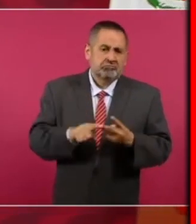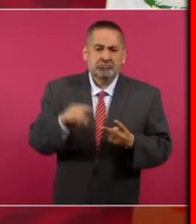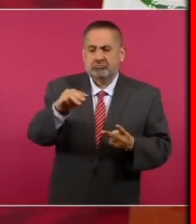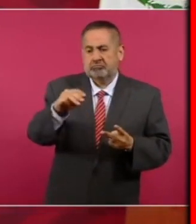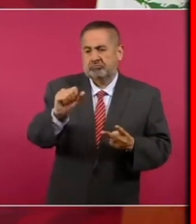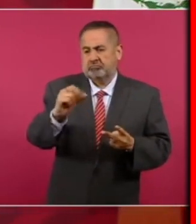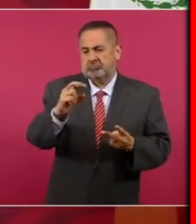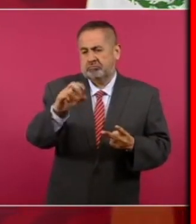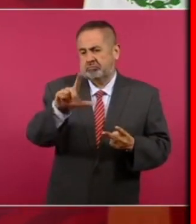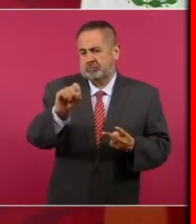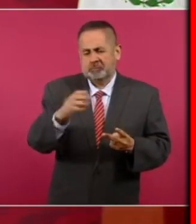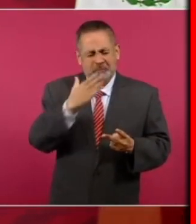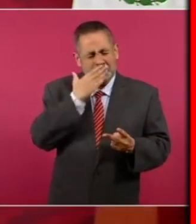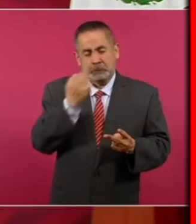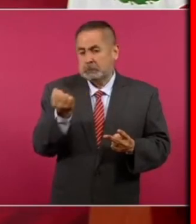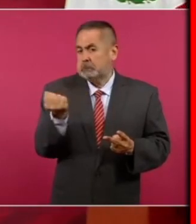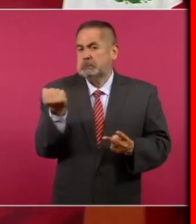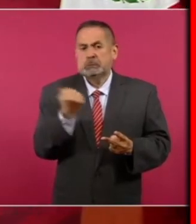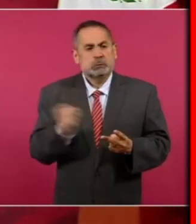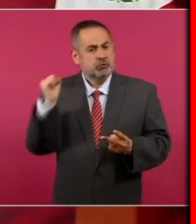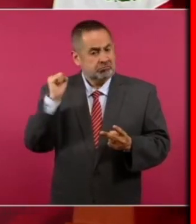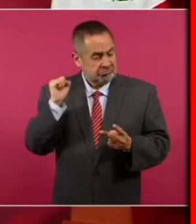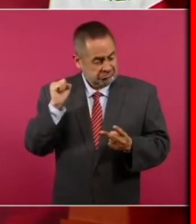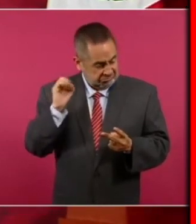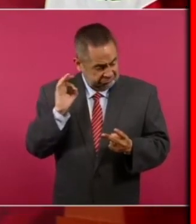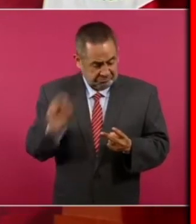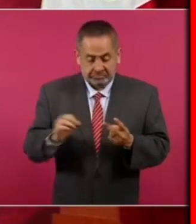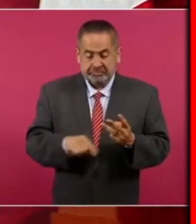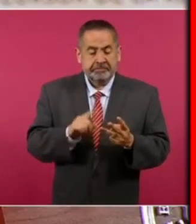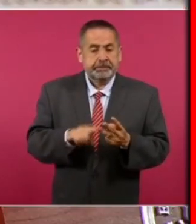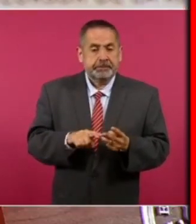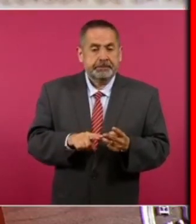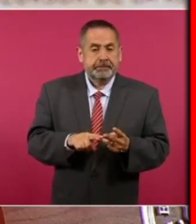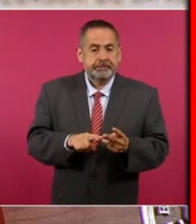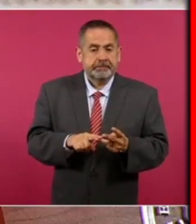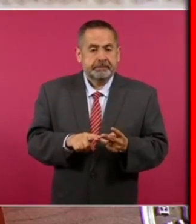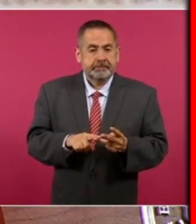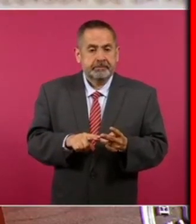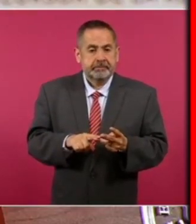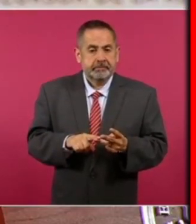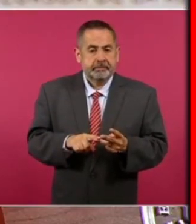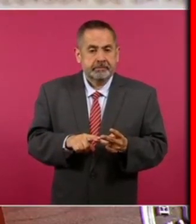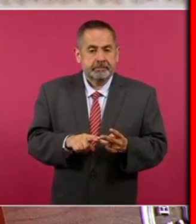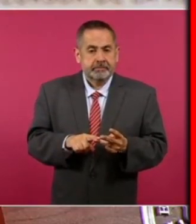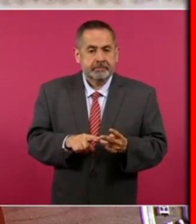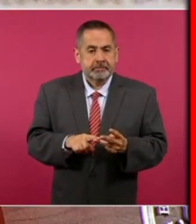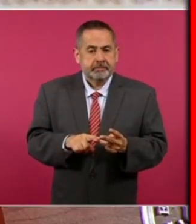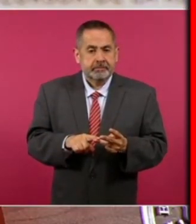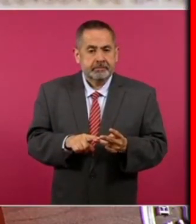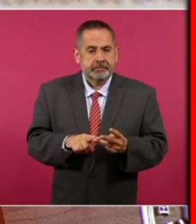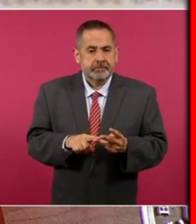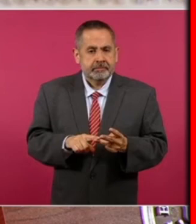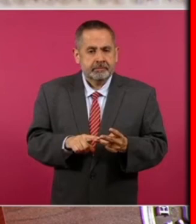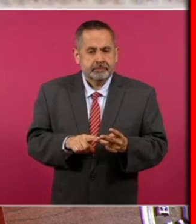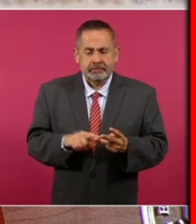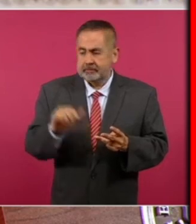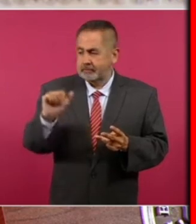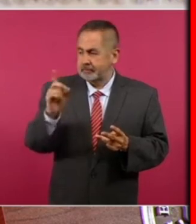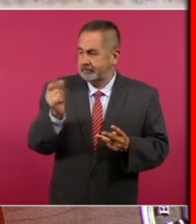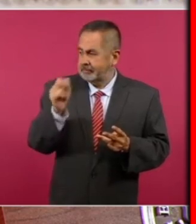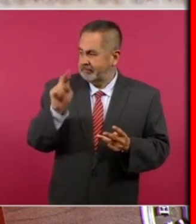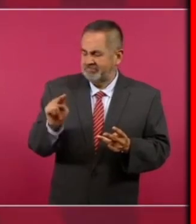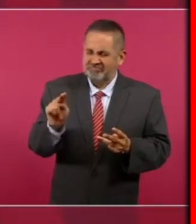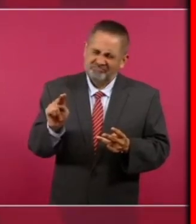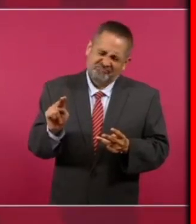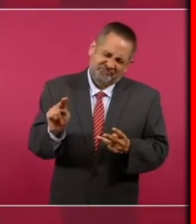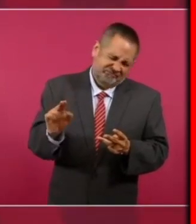que dijo hoy el presidente López Obrador, los invitamos a que se suscriban a este canal, que activen la campanita de notificaciones